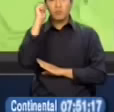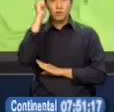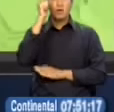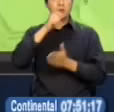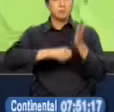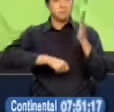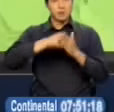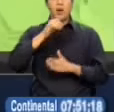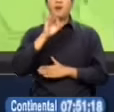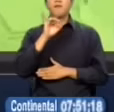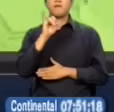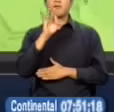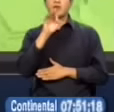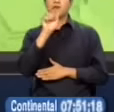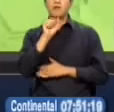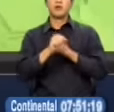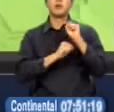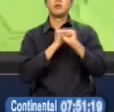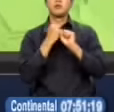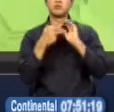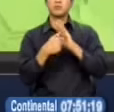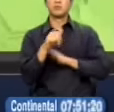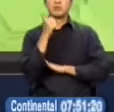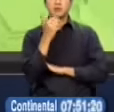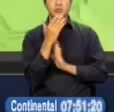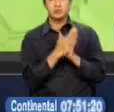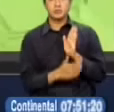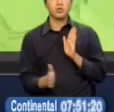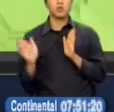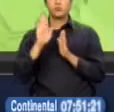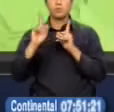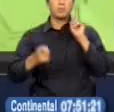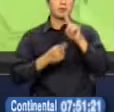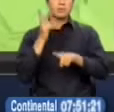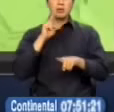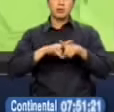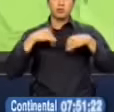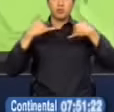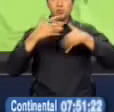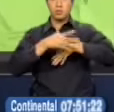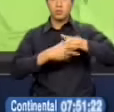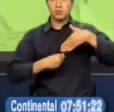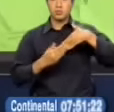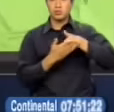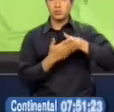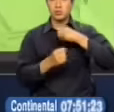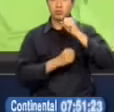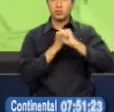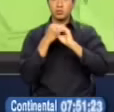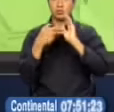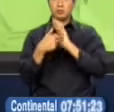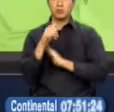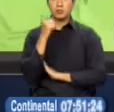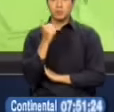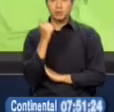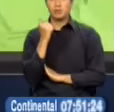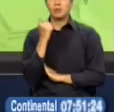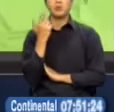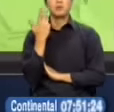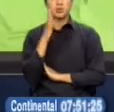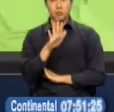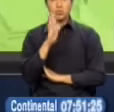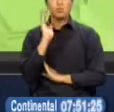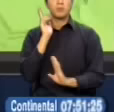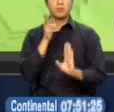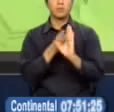categoría fifa desde el año 2010 hizo su debut en la copa sudamericana en 2010 además cuenta con